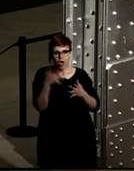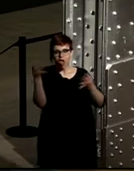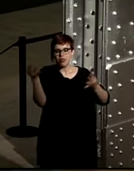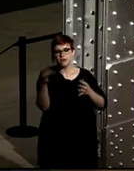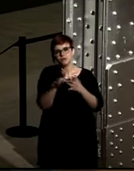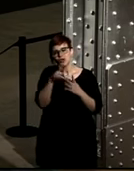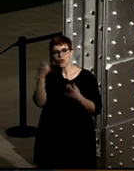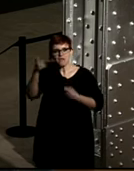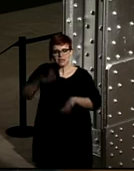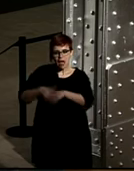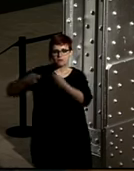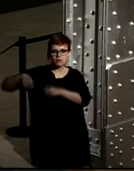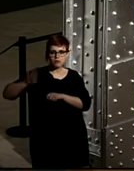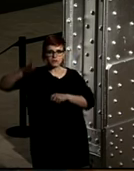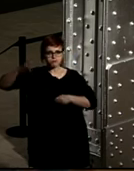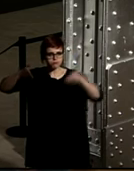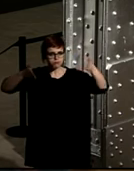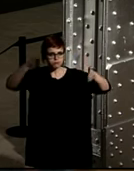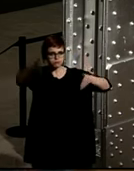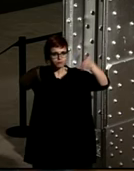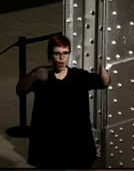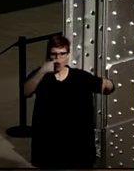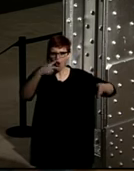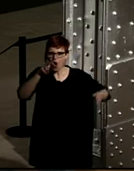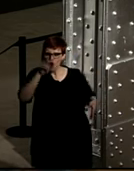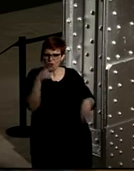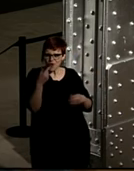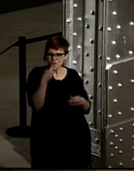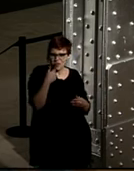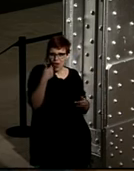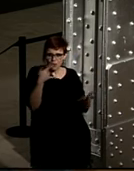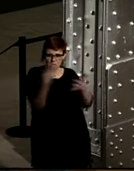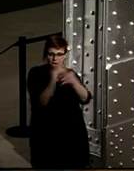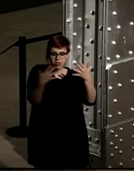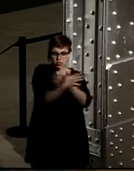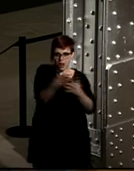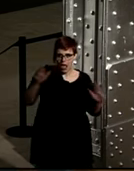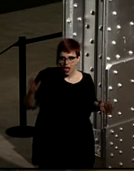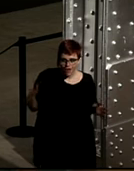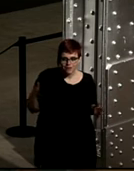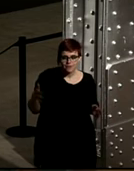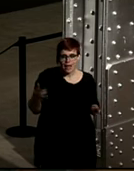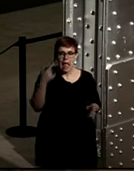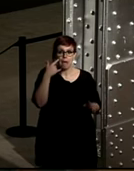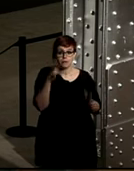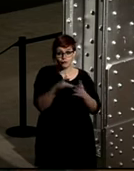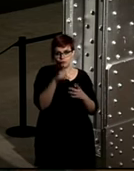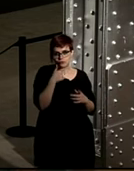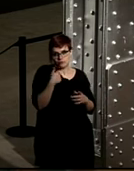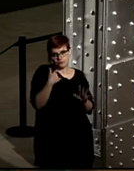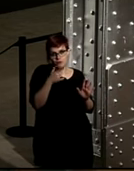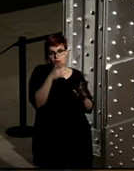traspasar escaparates y olor a ketchup, ¿verdad? Sí. Pero bueno, algo es algo. No vayamos a pasarnos y que nos quiten los